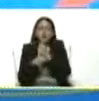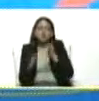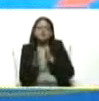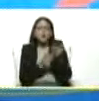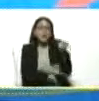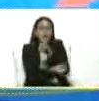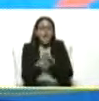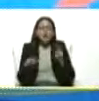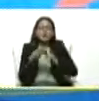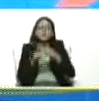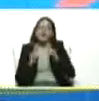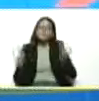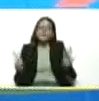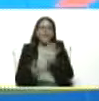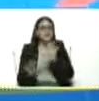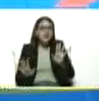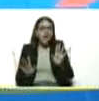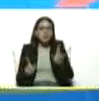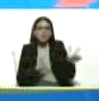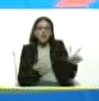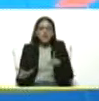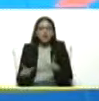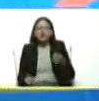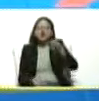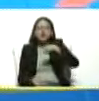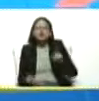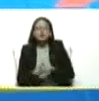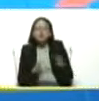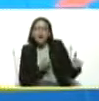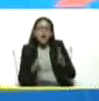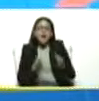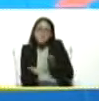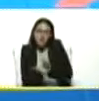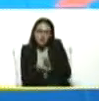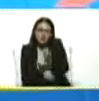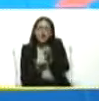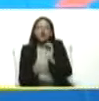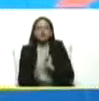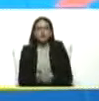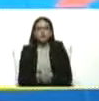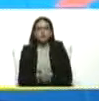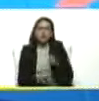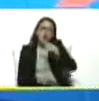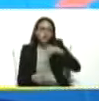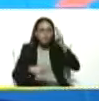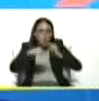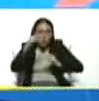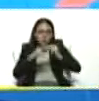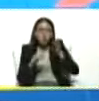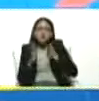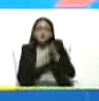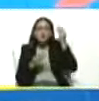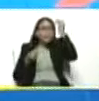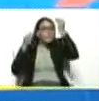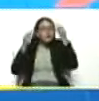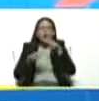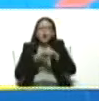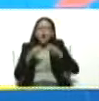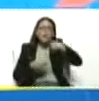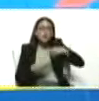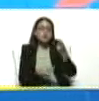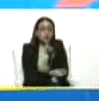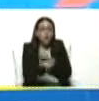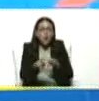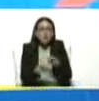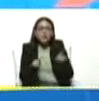Estamos del lugar correcto de la historia. Y estamos construyendo un pensamiento económico